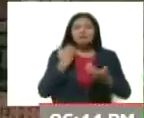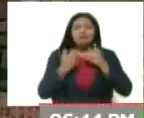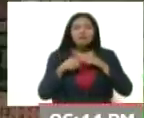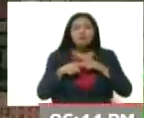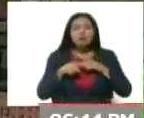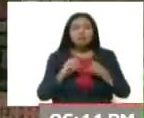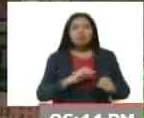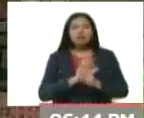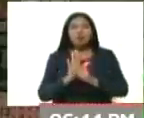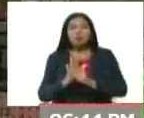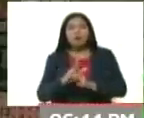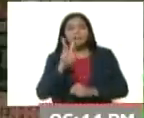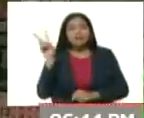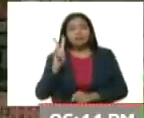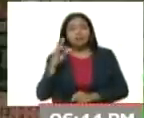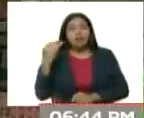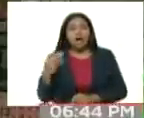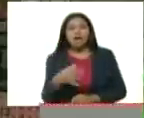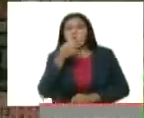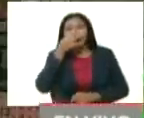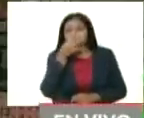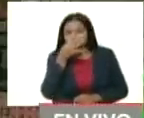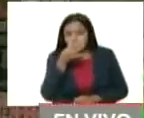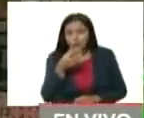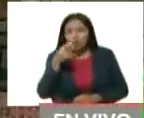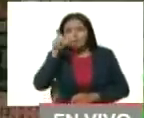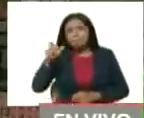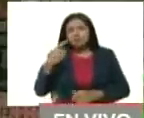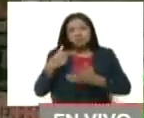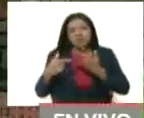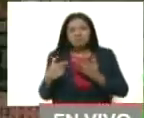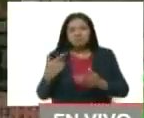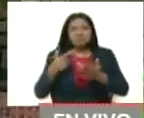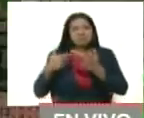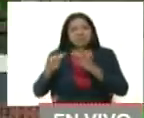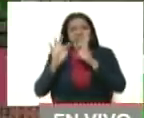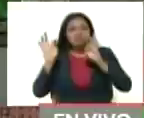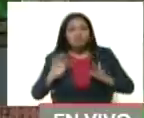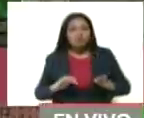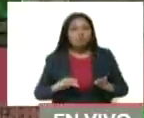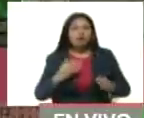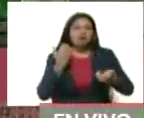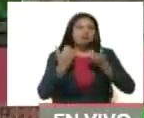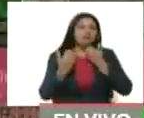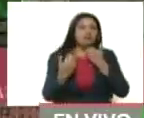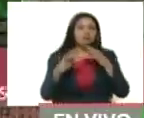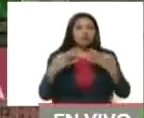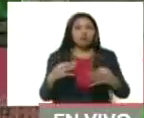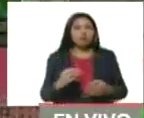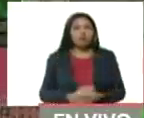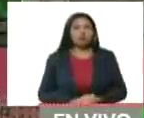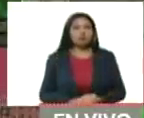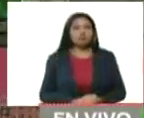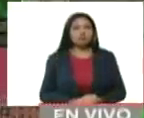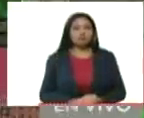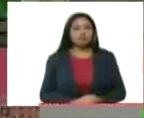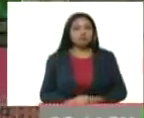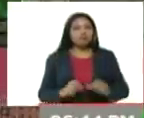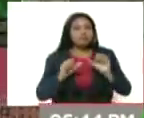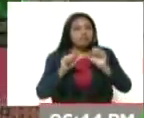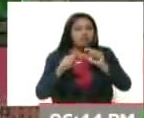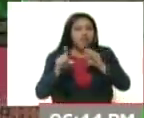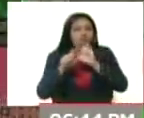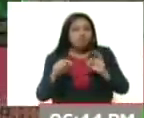en Venezuela sigue habiendo resfriados, sigue habiendo catarro, sigue habiendo síndromes gripales, sigue habiendo influenza, sigue